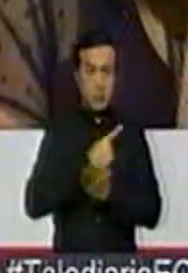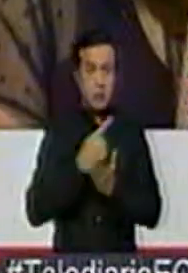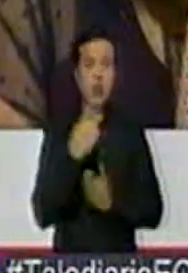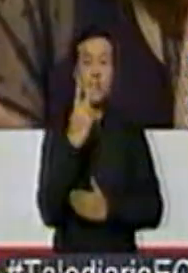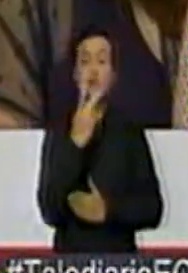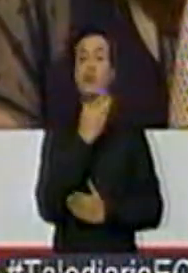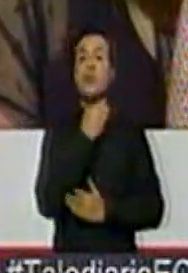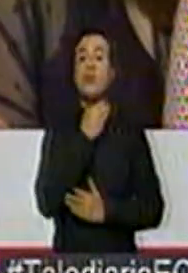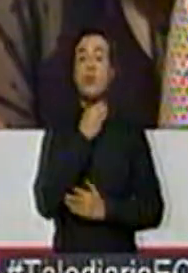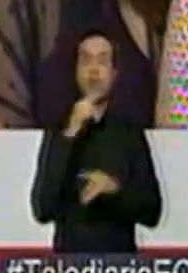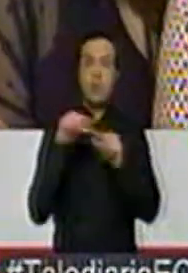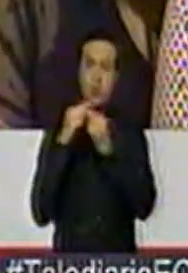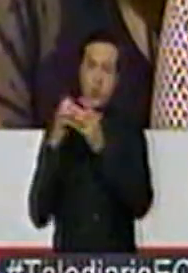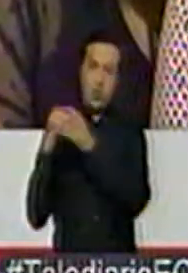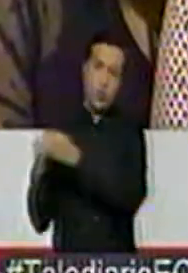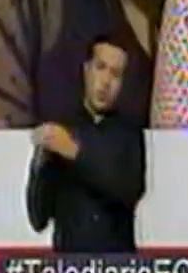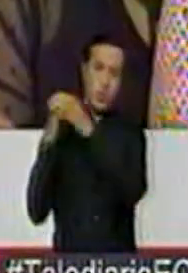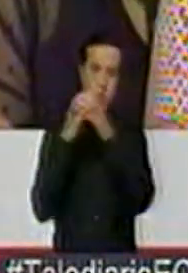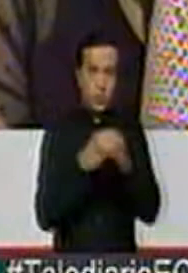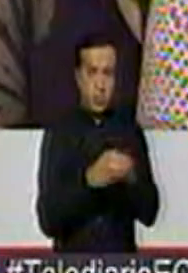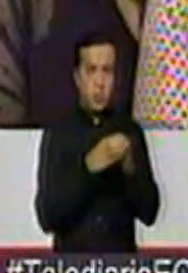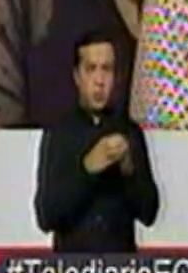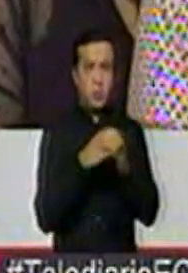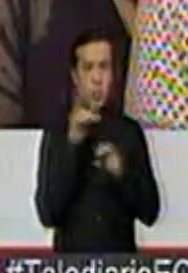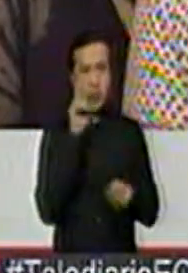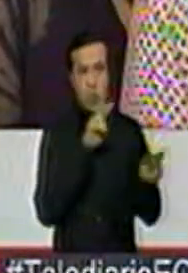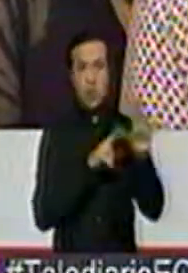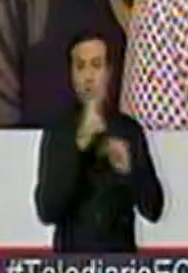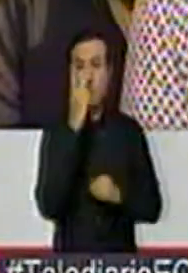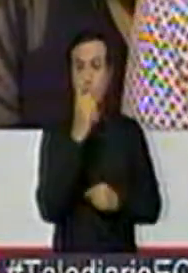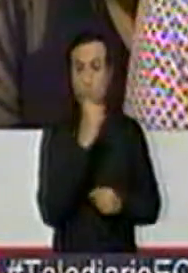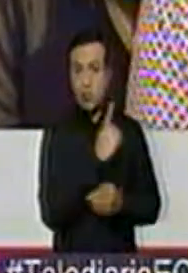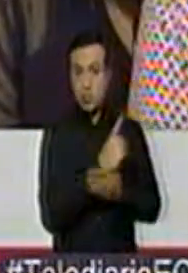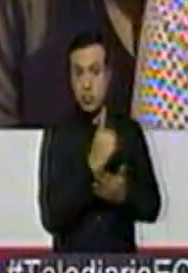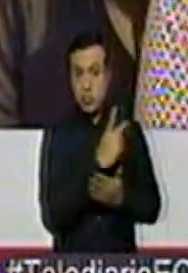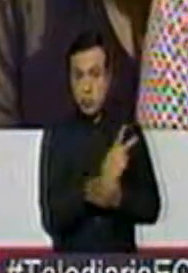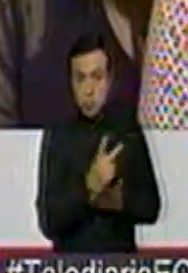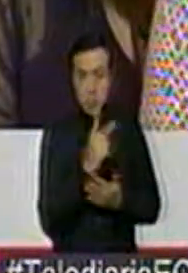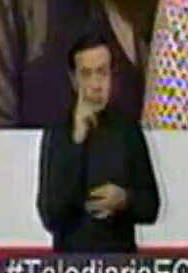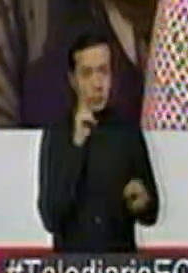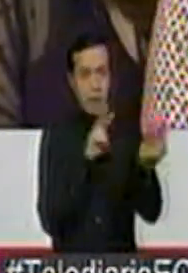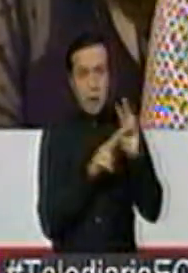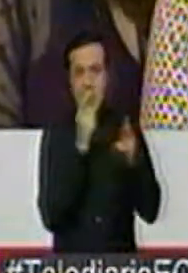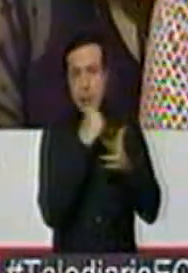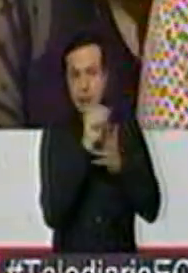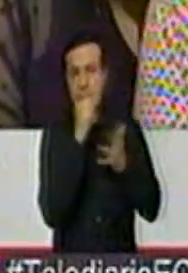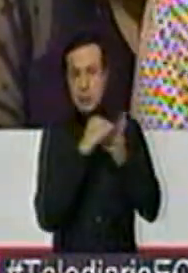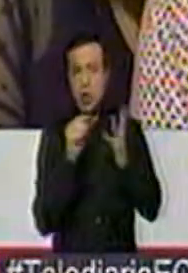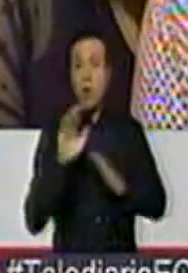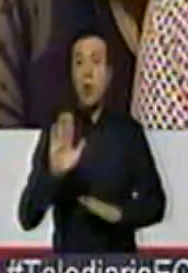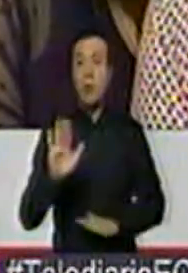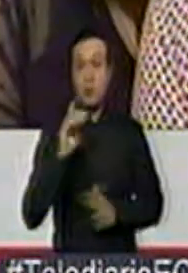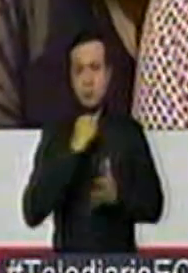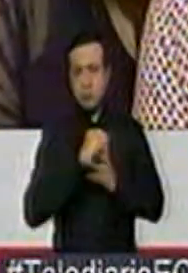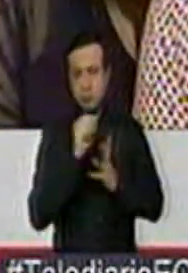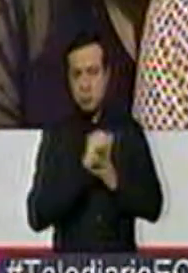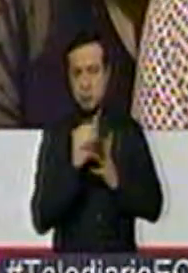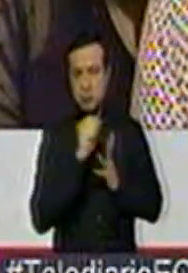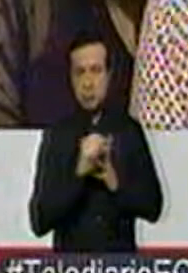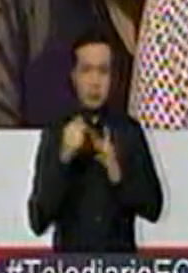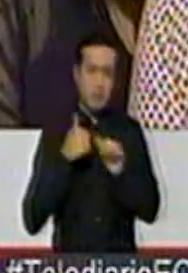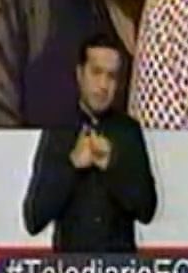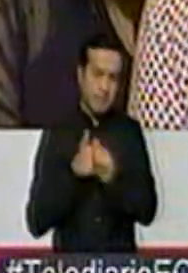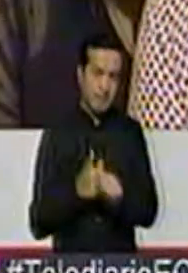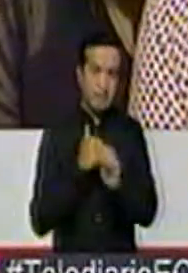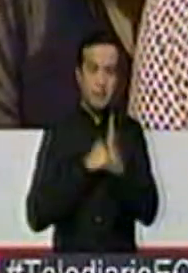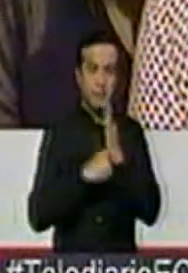de agosto, viene una misión del Fondo Monetario durante 2 semanas justamente para evaluar cada uno de los compromisos, y la verdad hemos hecho un seguimiento con